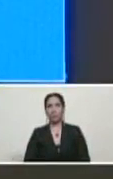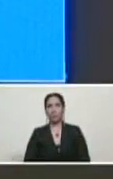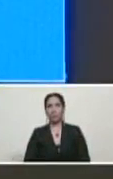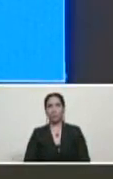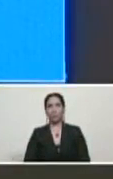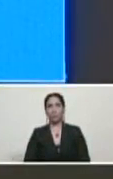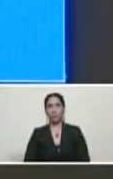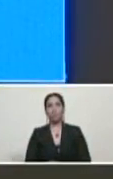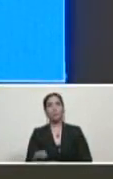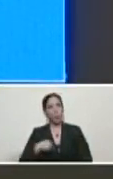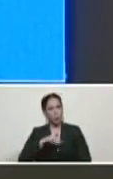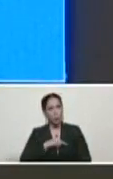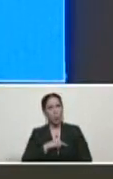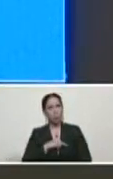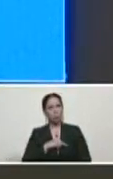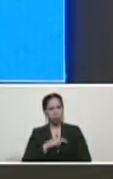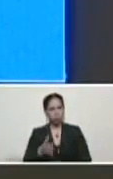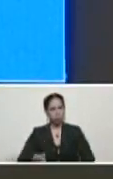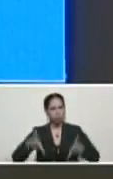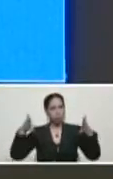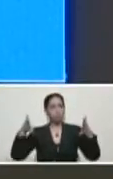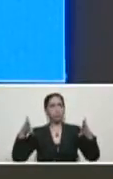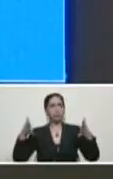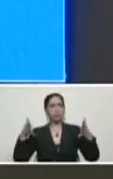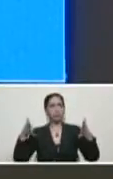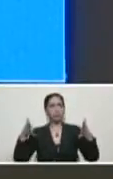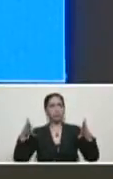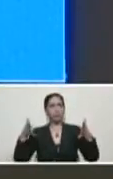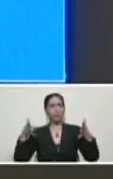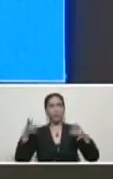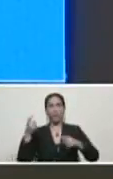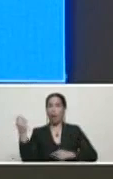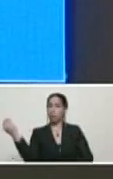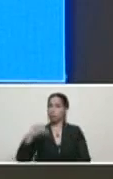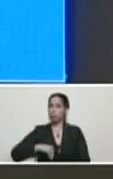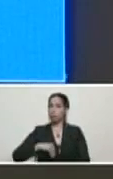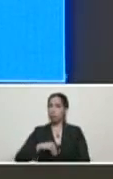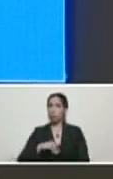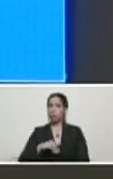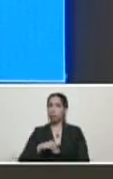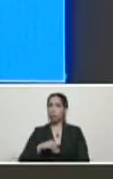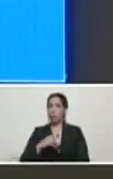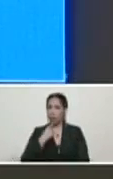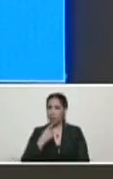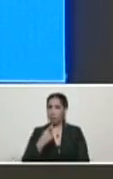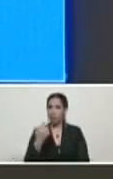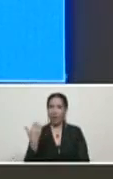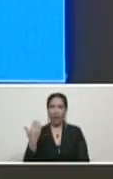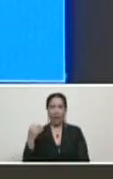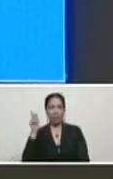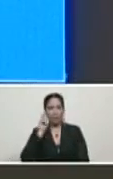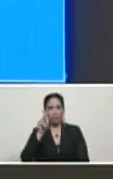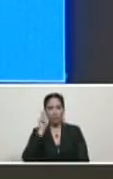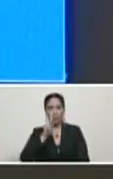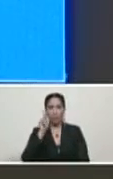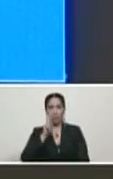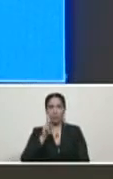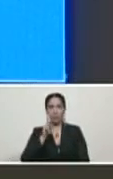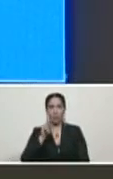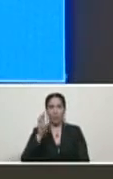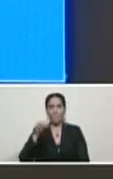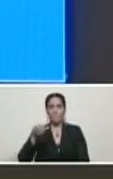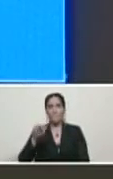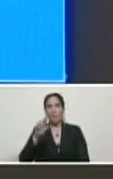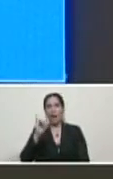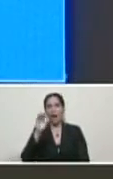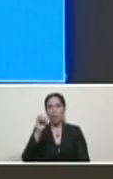La vamos ganando, pero falta mucho. Como yo le decía al profesor Mario Sanoja,